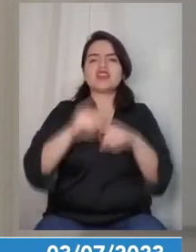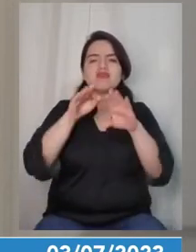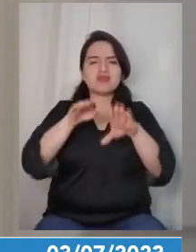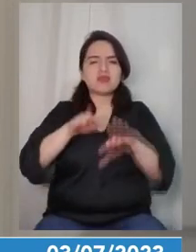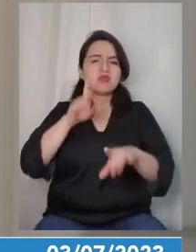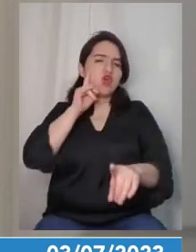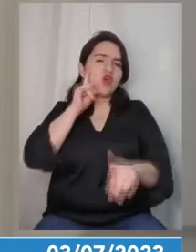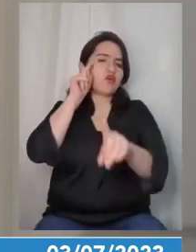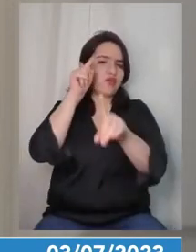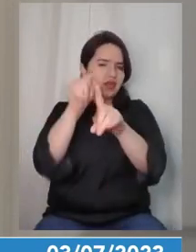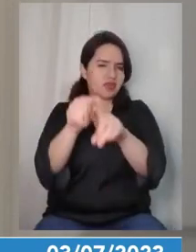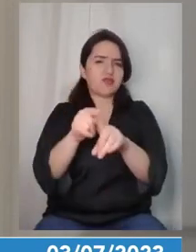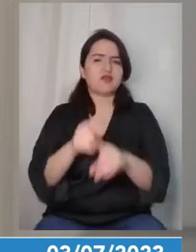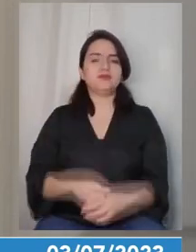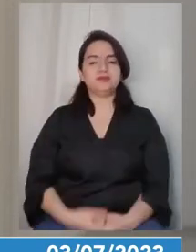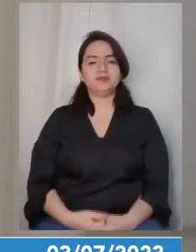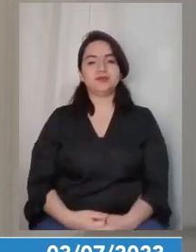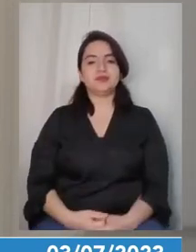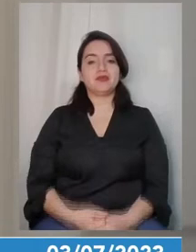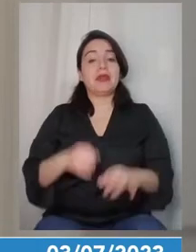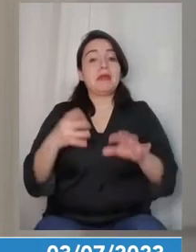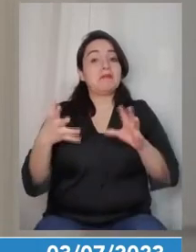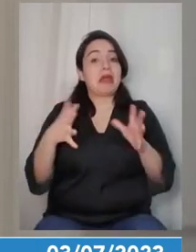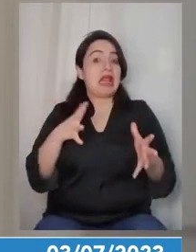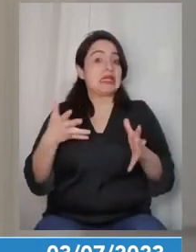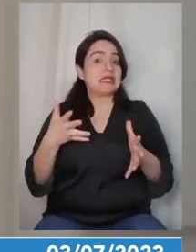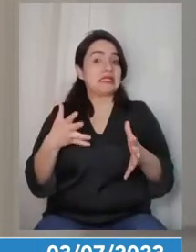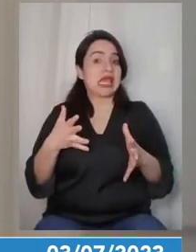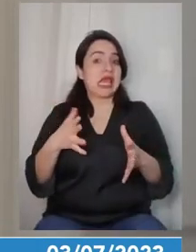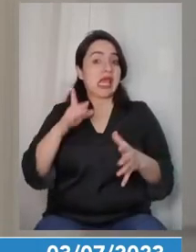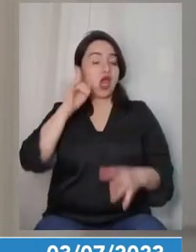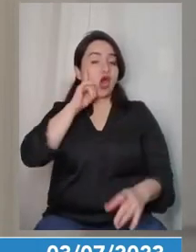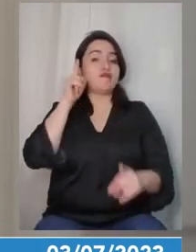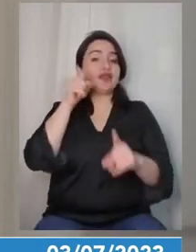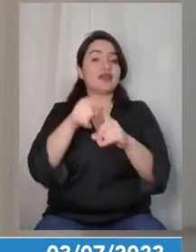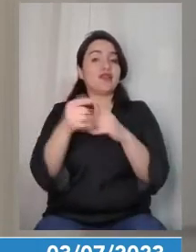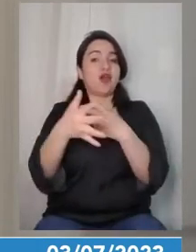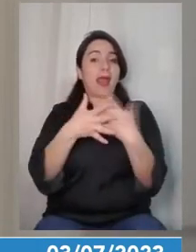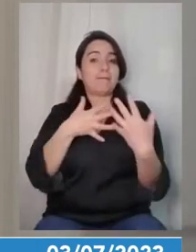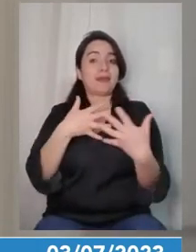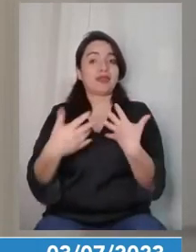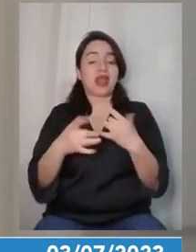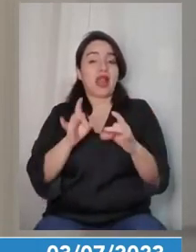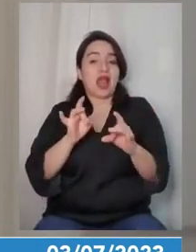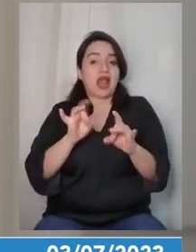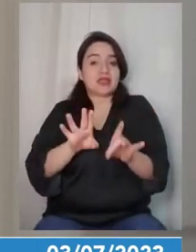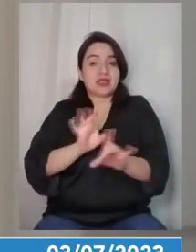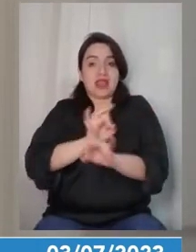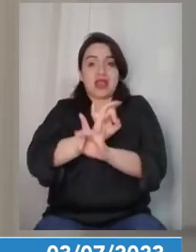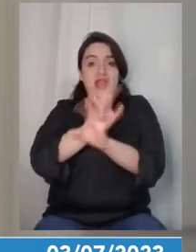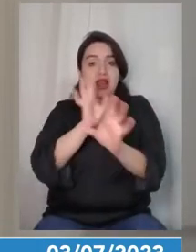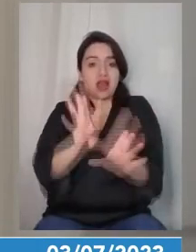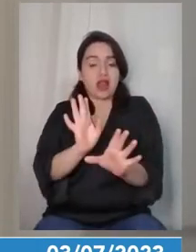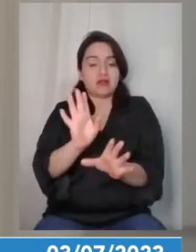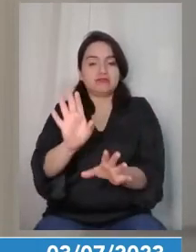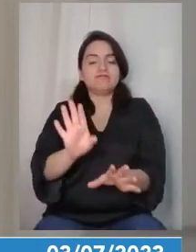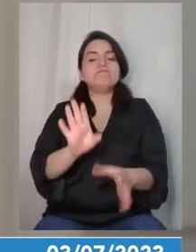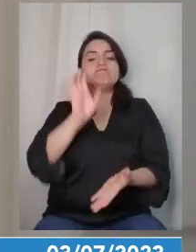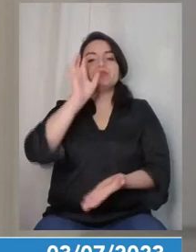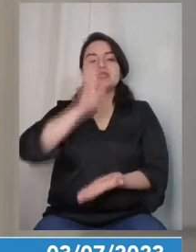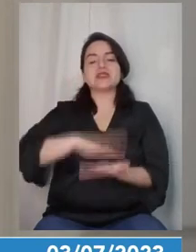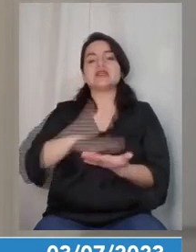que una función ambiental así te expresa, ¿no es cierto? Y tomándolo de salubridad, donde salud y medio ambiente están íntimamente